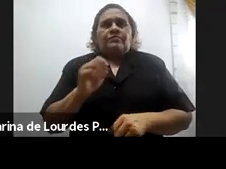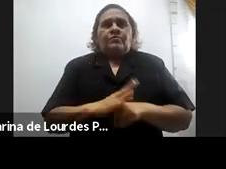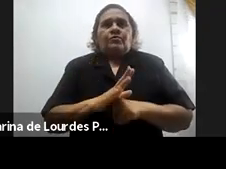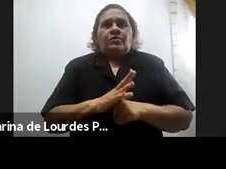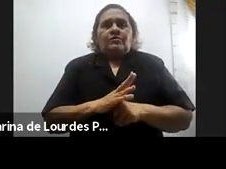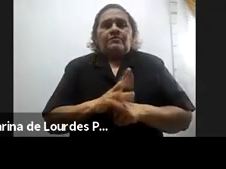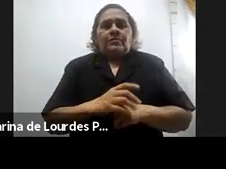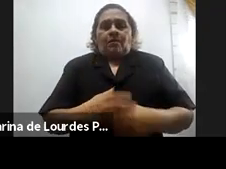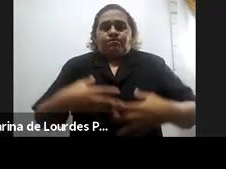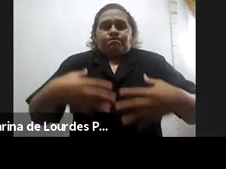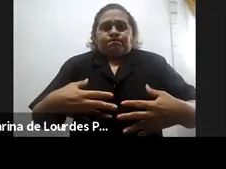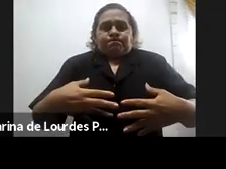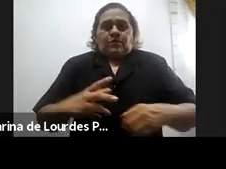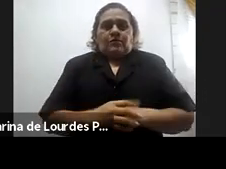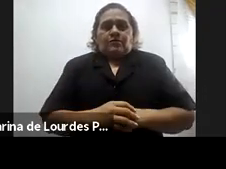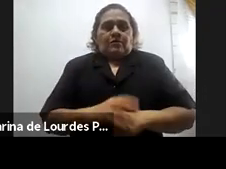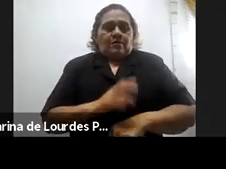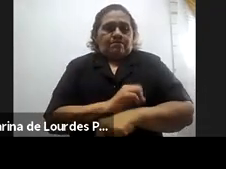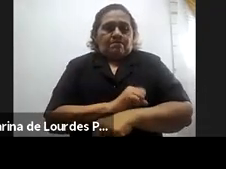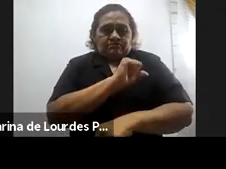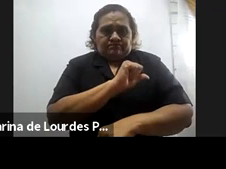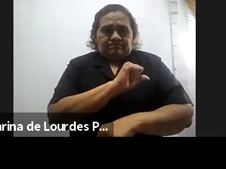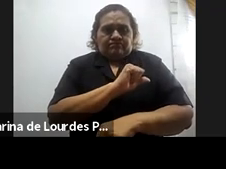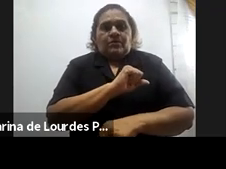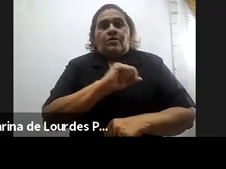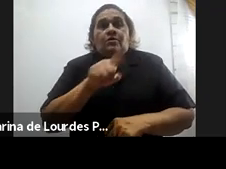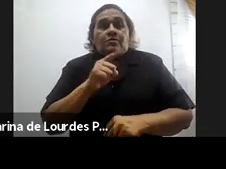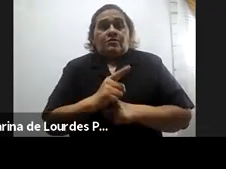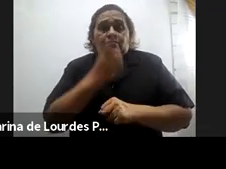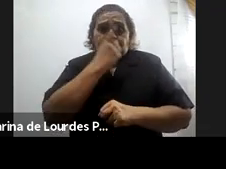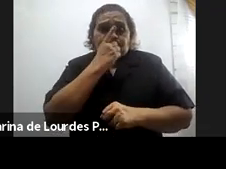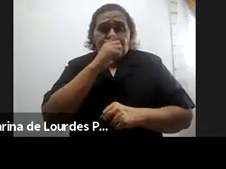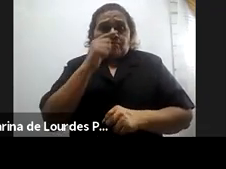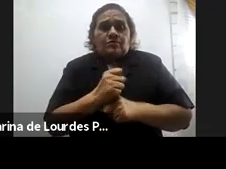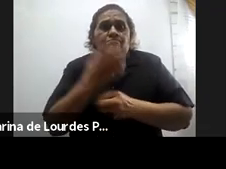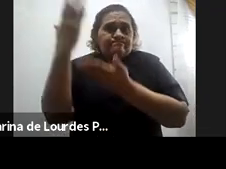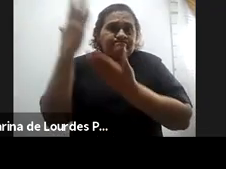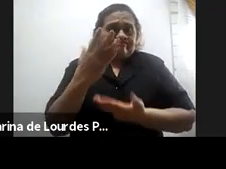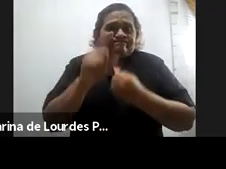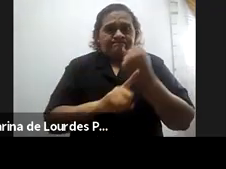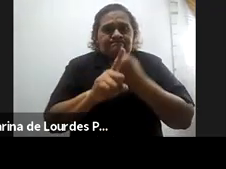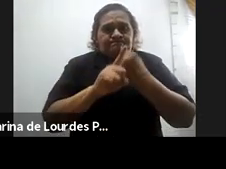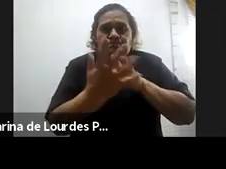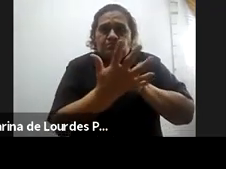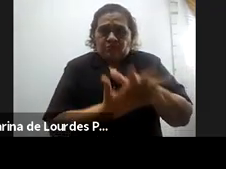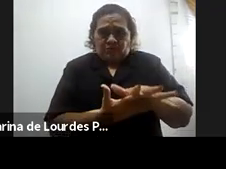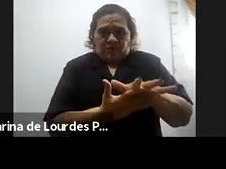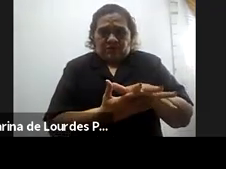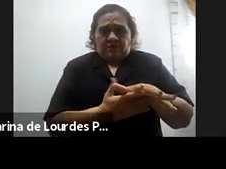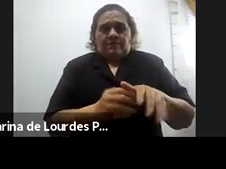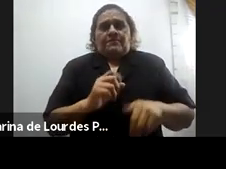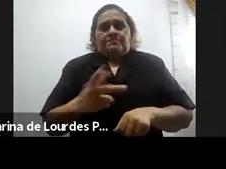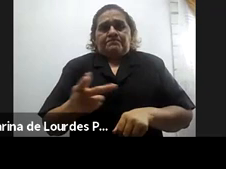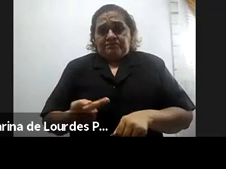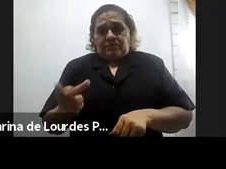tanto obesidad como hipertensión, dislipidemias o diabetes tienen afectaciones en los pies o en los miembros inferiores y